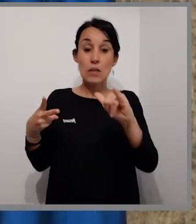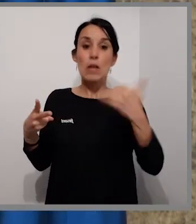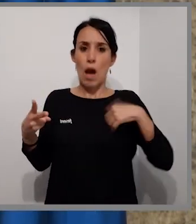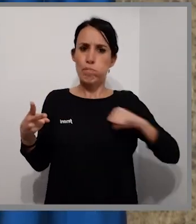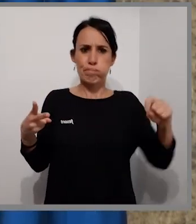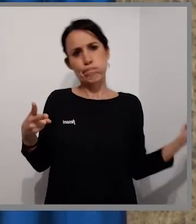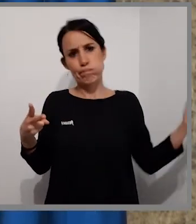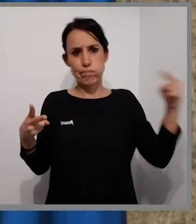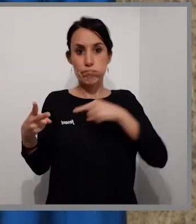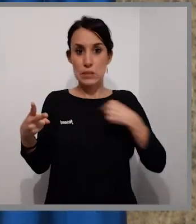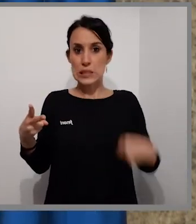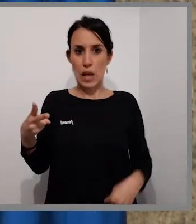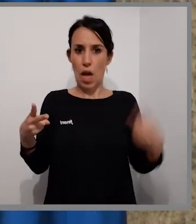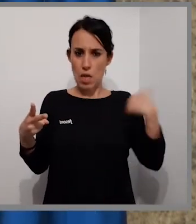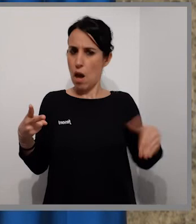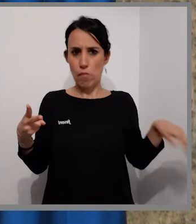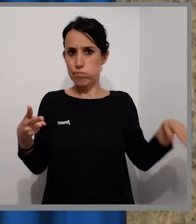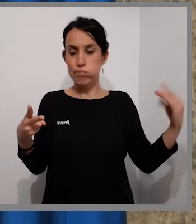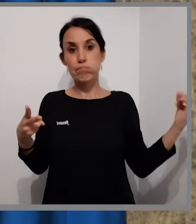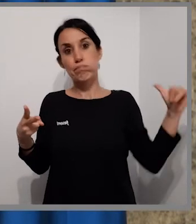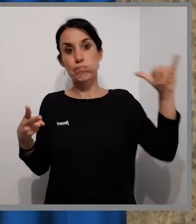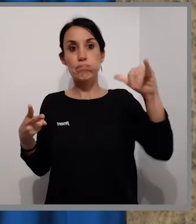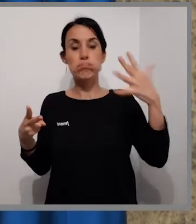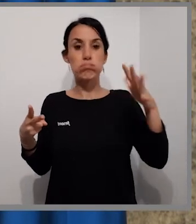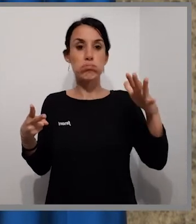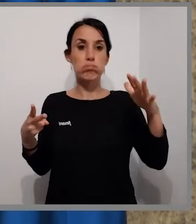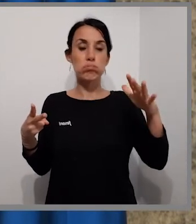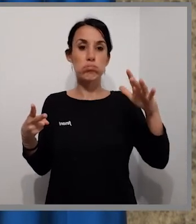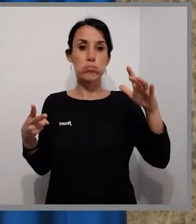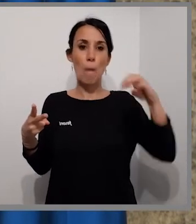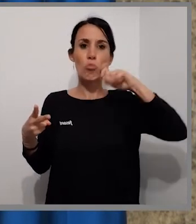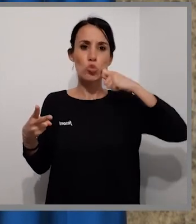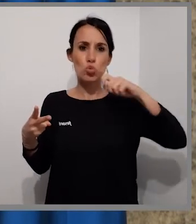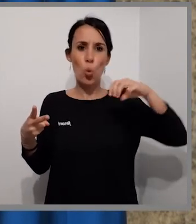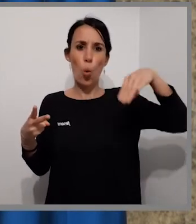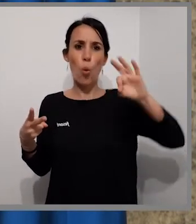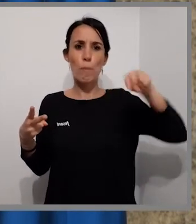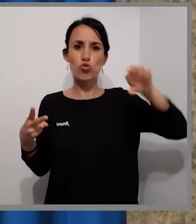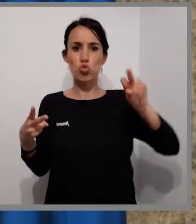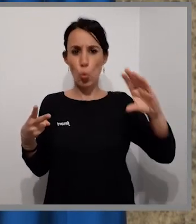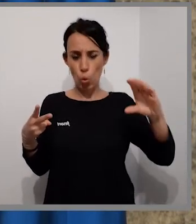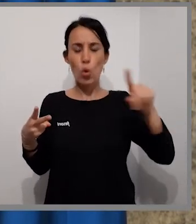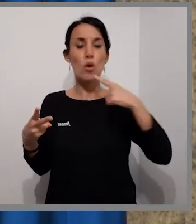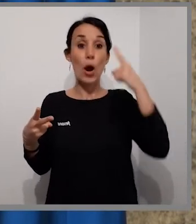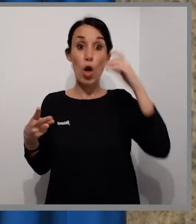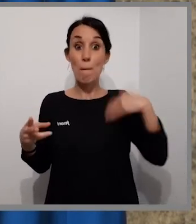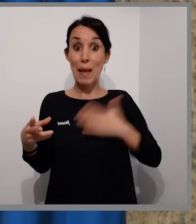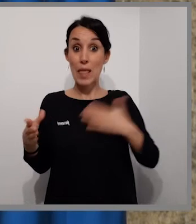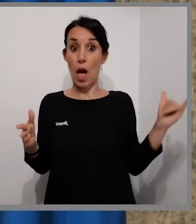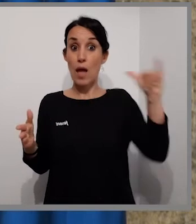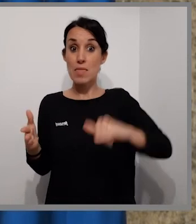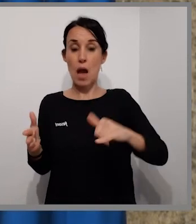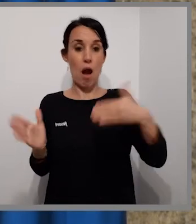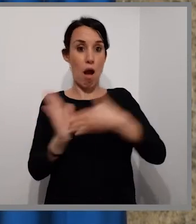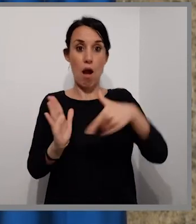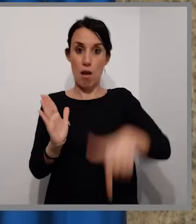el avión salió ya de China, va vía Moscú y esperemos que no haya ninguna incidencia y que mañana